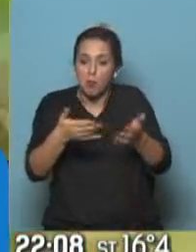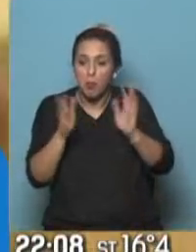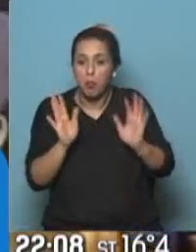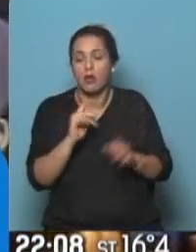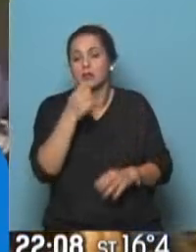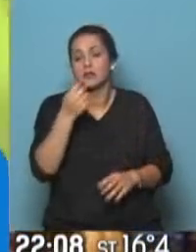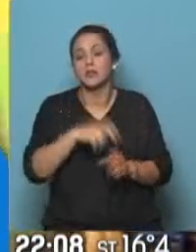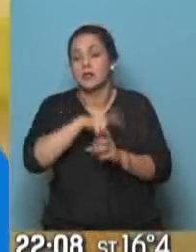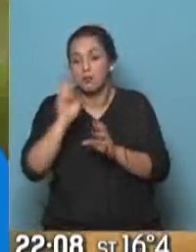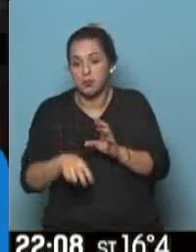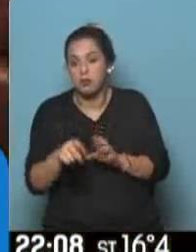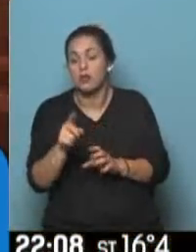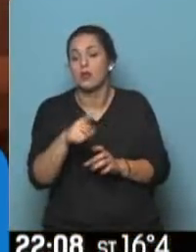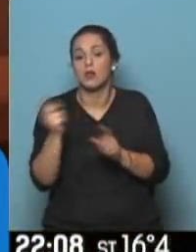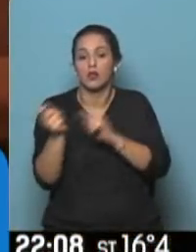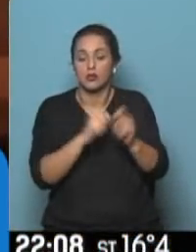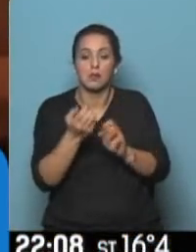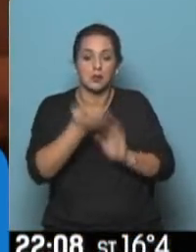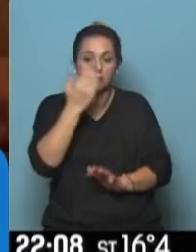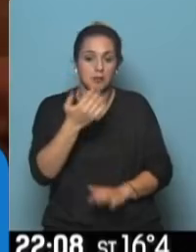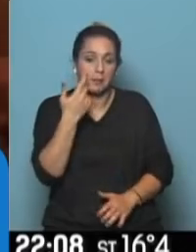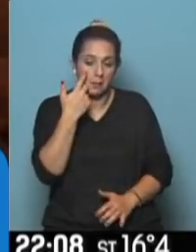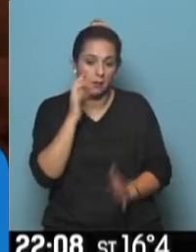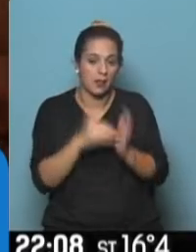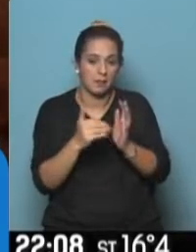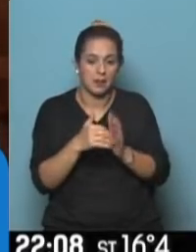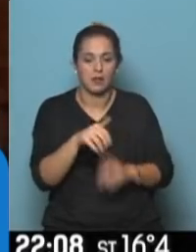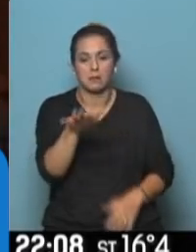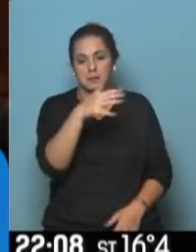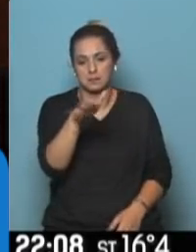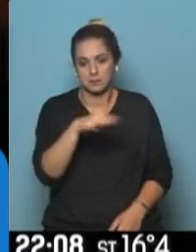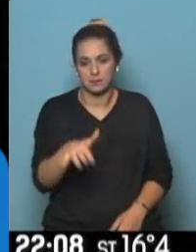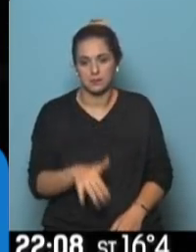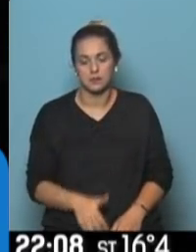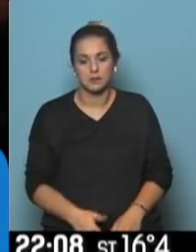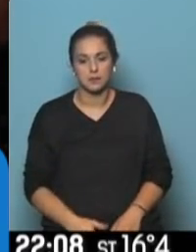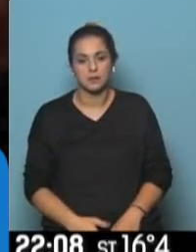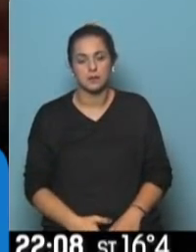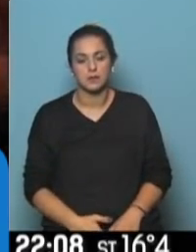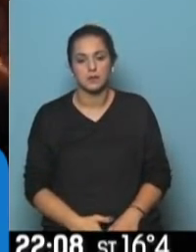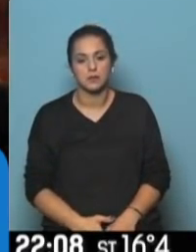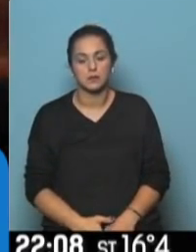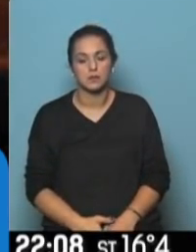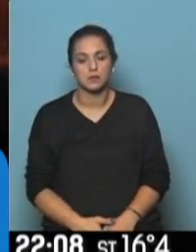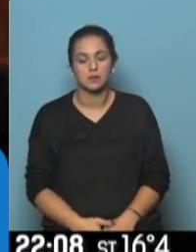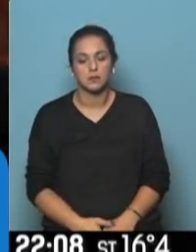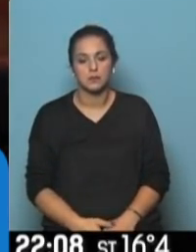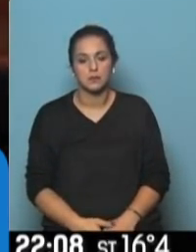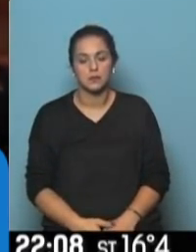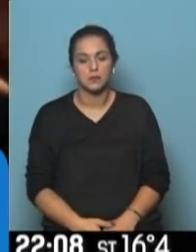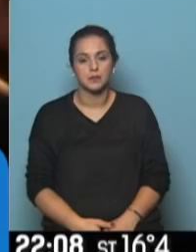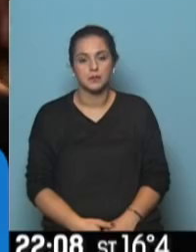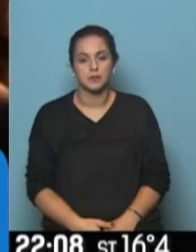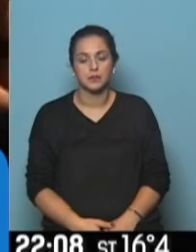eventual caída de Bolsonaro. Nossa solidariedade, os votos de pronto restabelecimento ao candidato